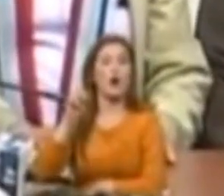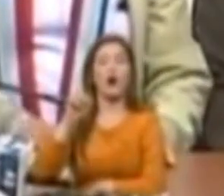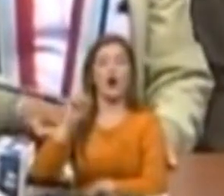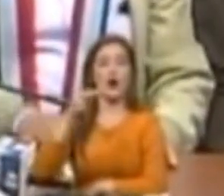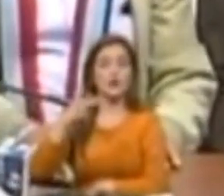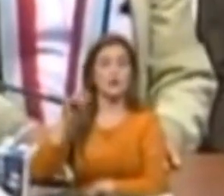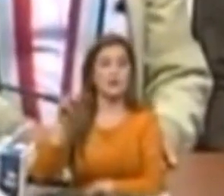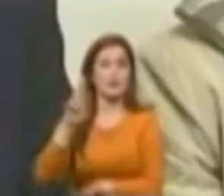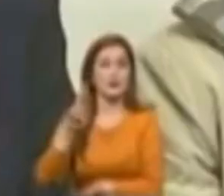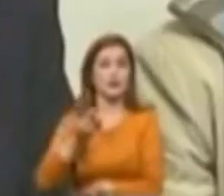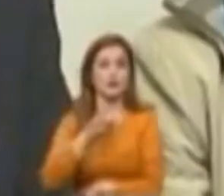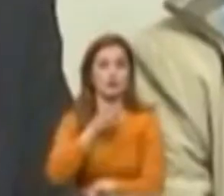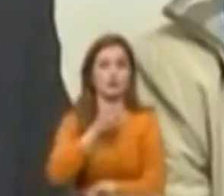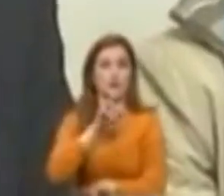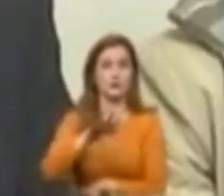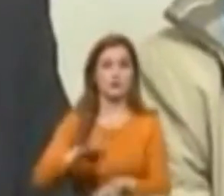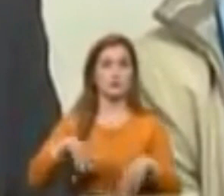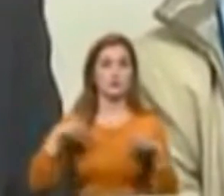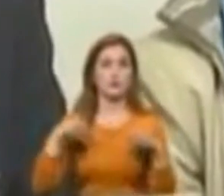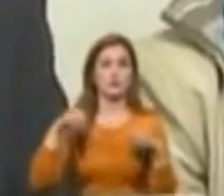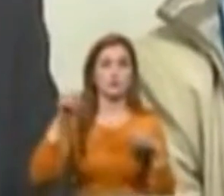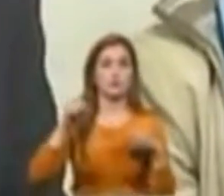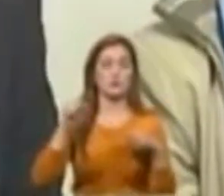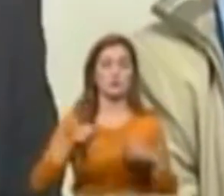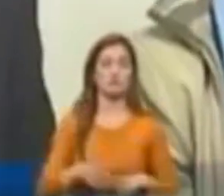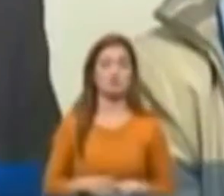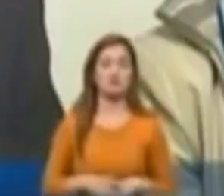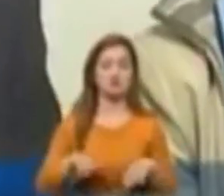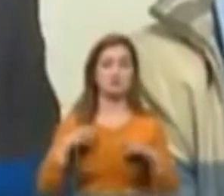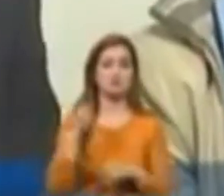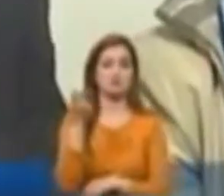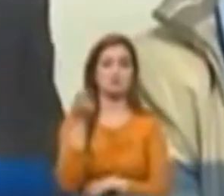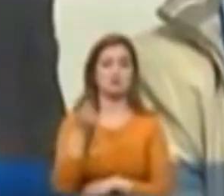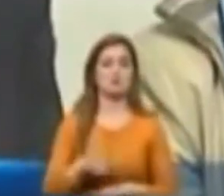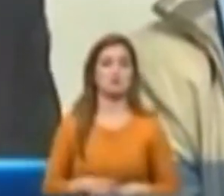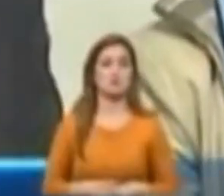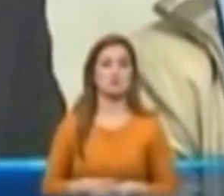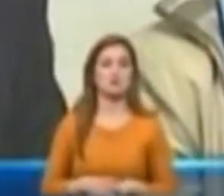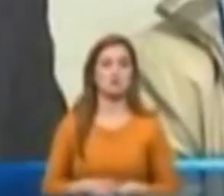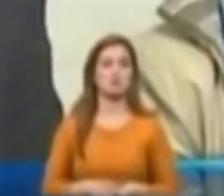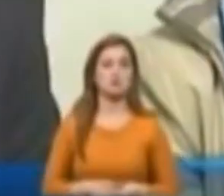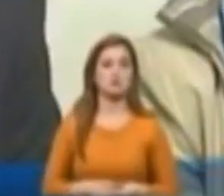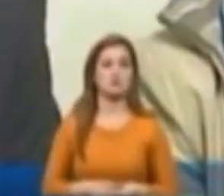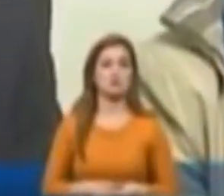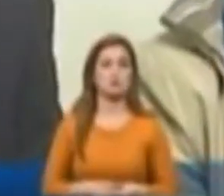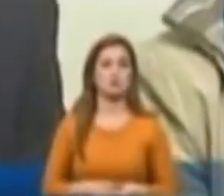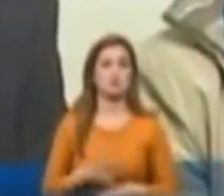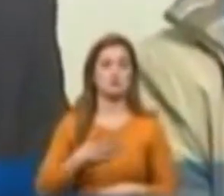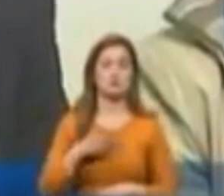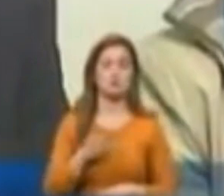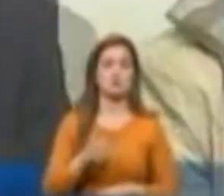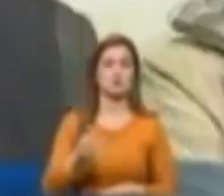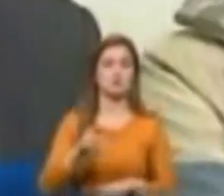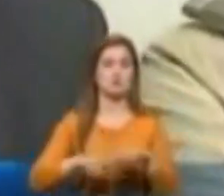haber recibido el dinero. Un préstamo muy personal a la cual yo acudí donde la señora, que